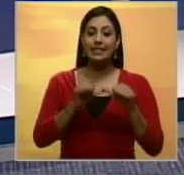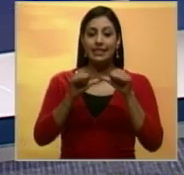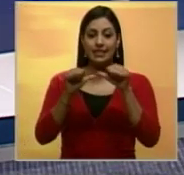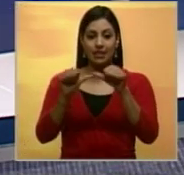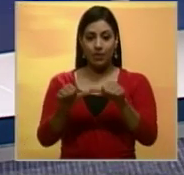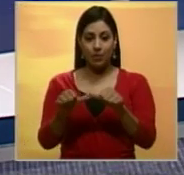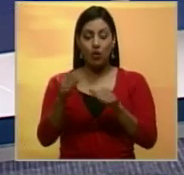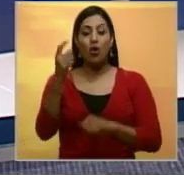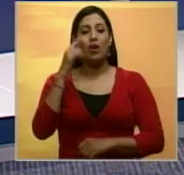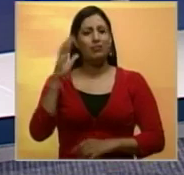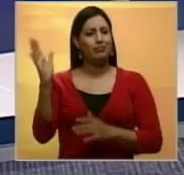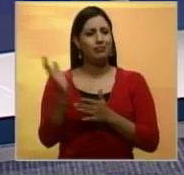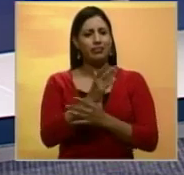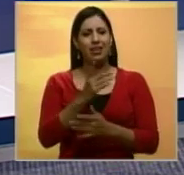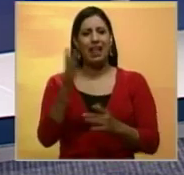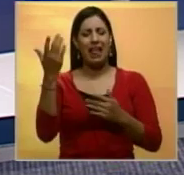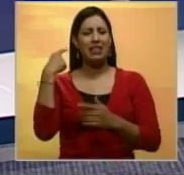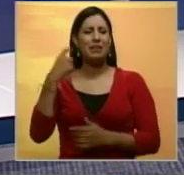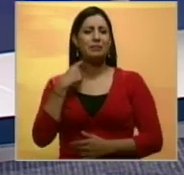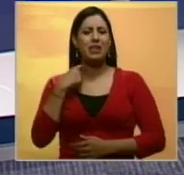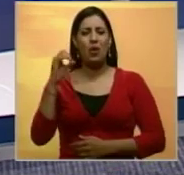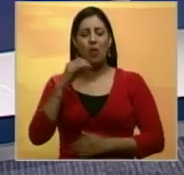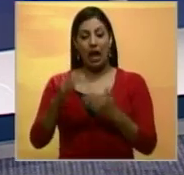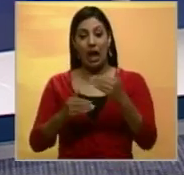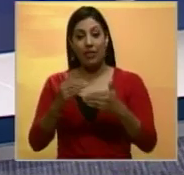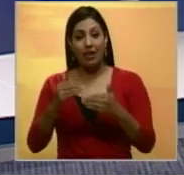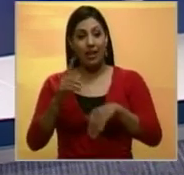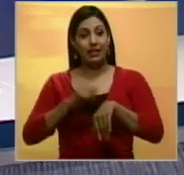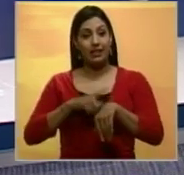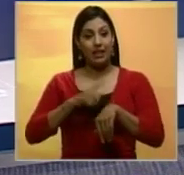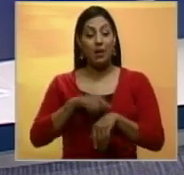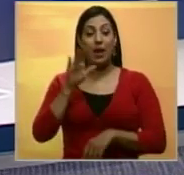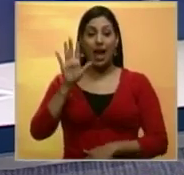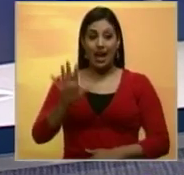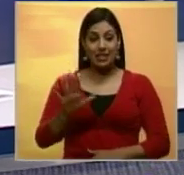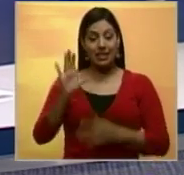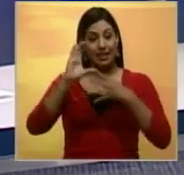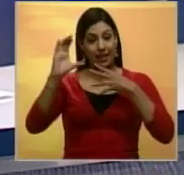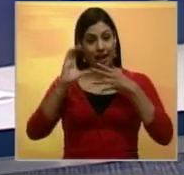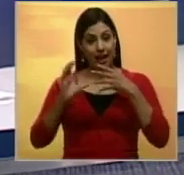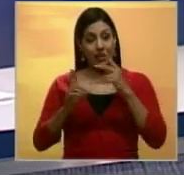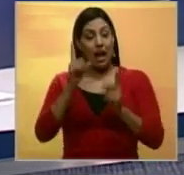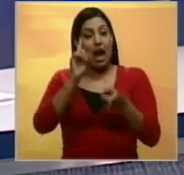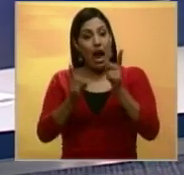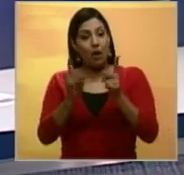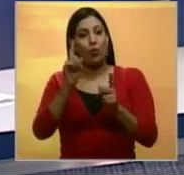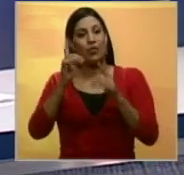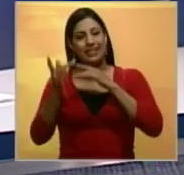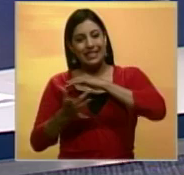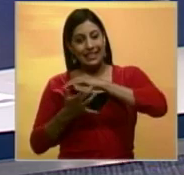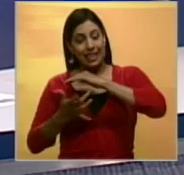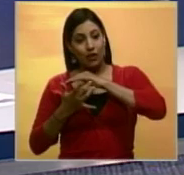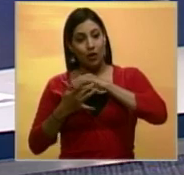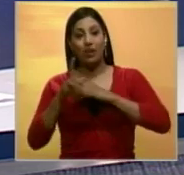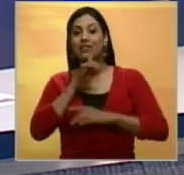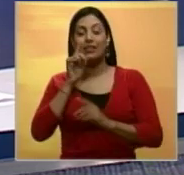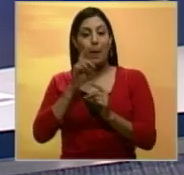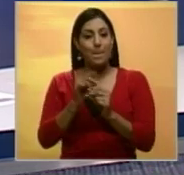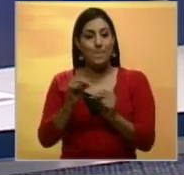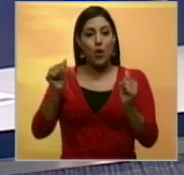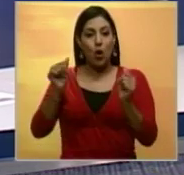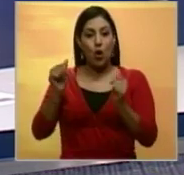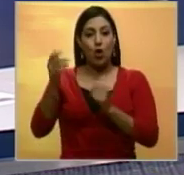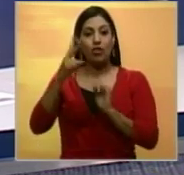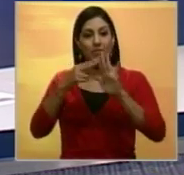Continuamos. Obsoletos, anticuados o muy adelantados para su tiempo, así son las características de algunos de los aparatos tecnológicos que